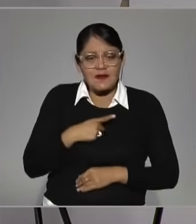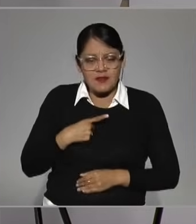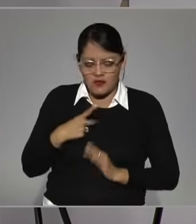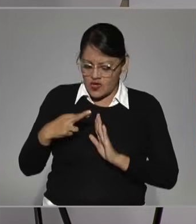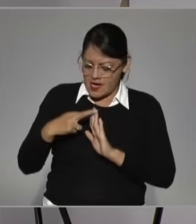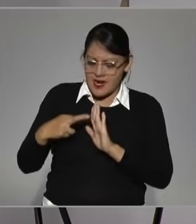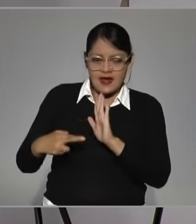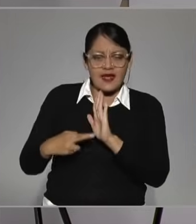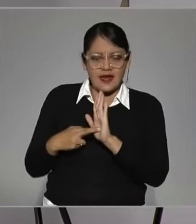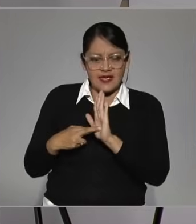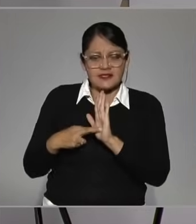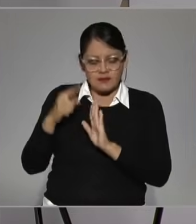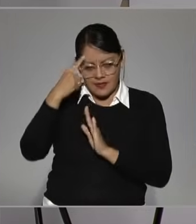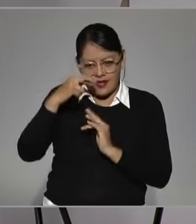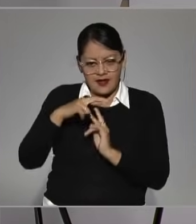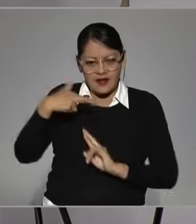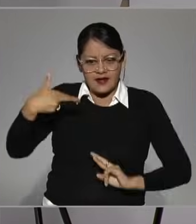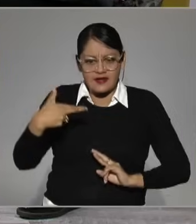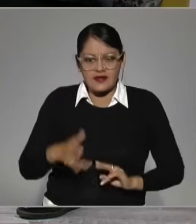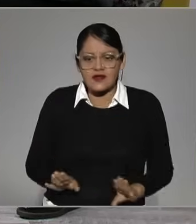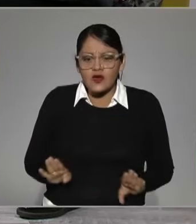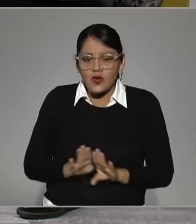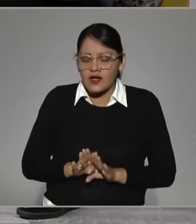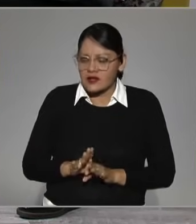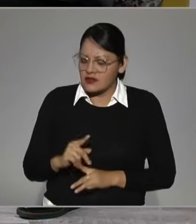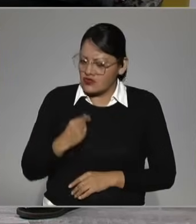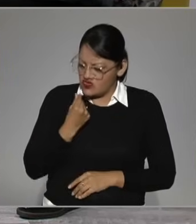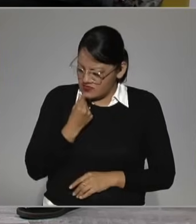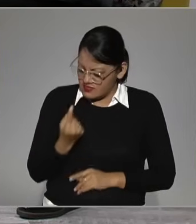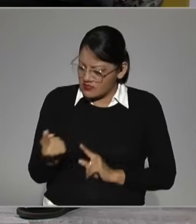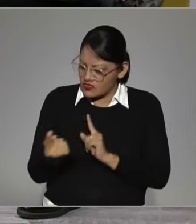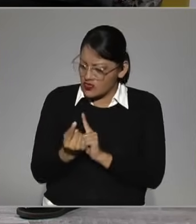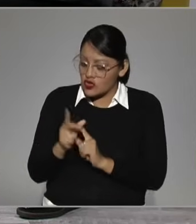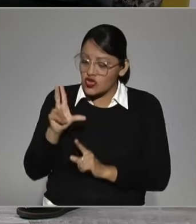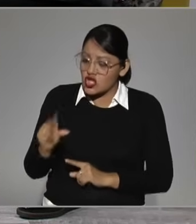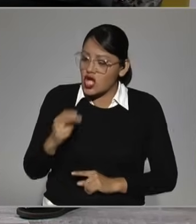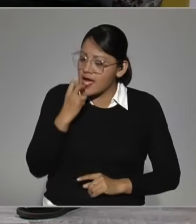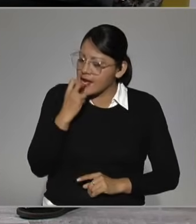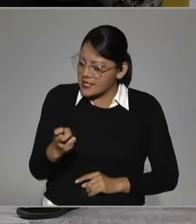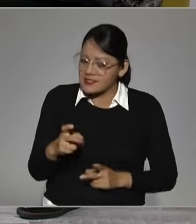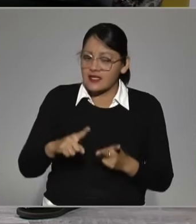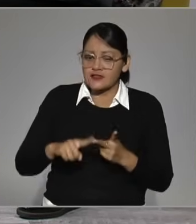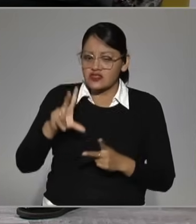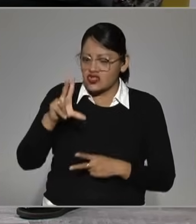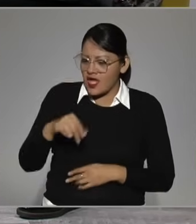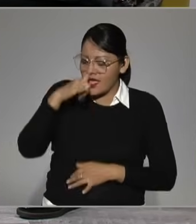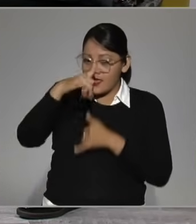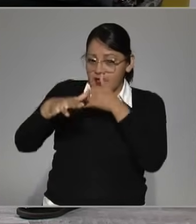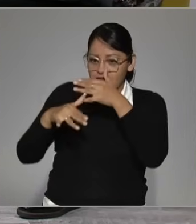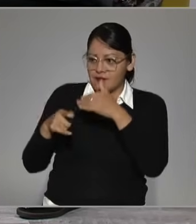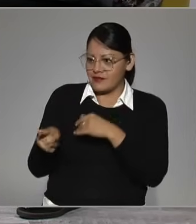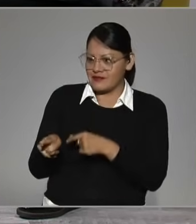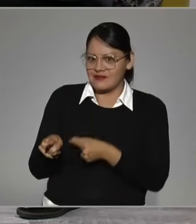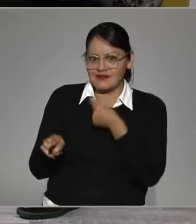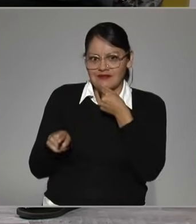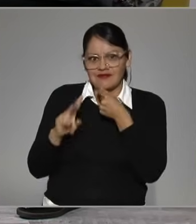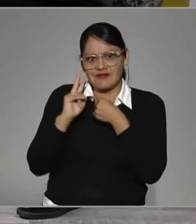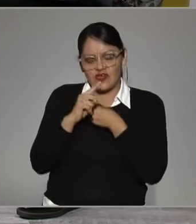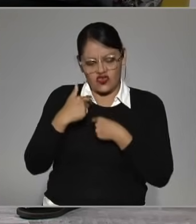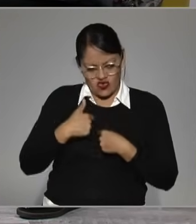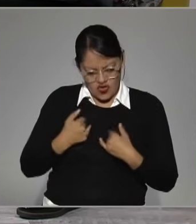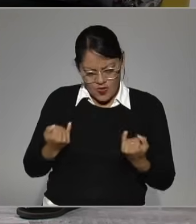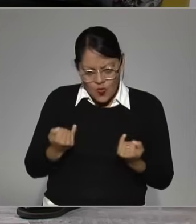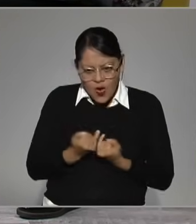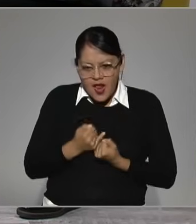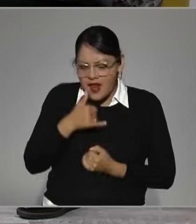normas de relación. ¿Y con qué cara le voy a decir a un niño que no grite o no insulte si el niño está viendo o la niña está viendo cómo yo insulto a